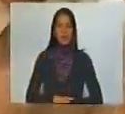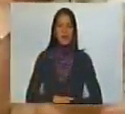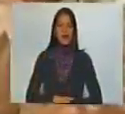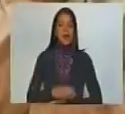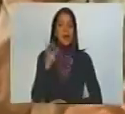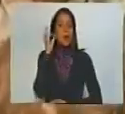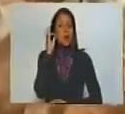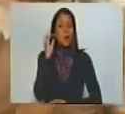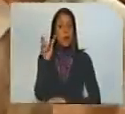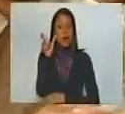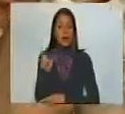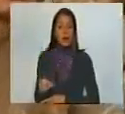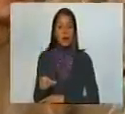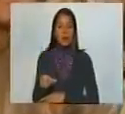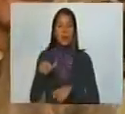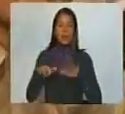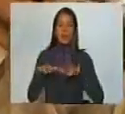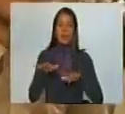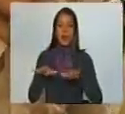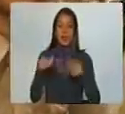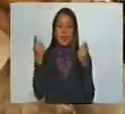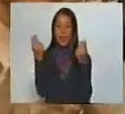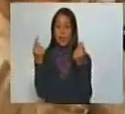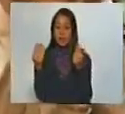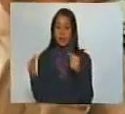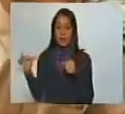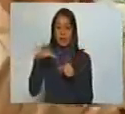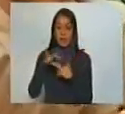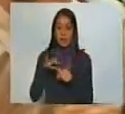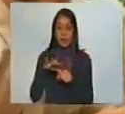Ciudadana Gabriela Guisa, secretaria de Finanzas.